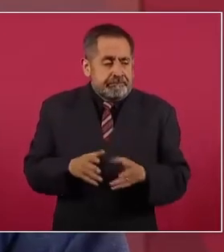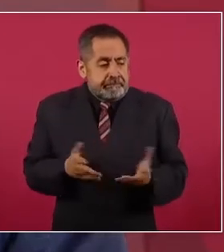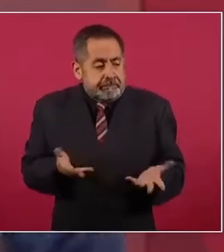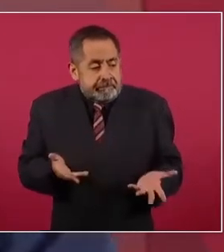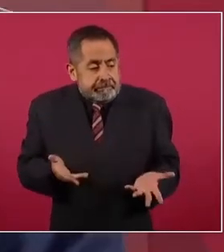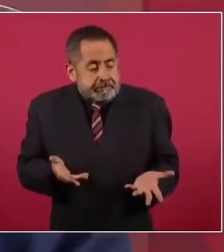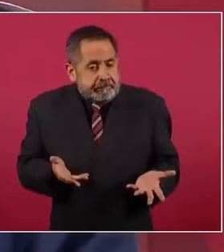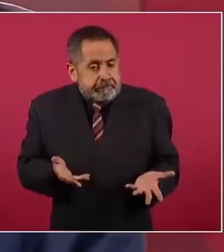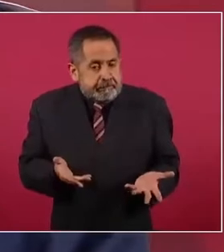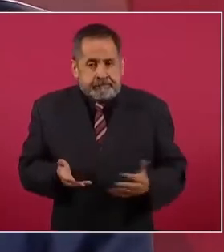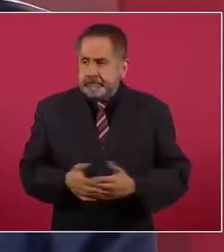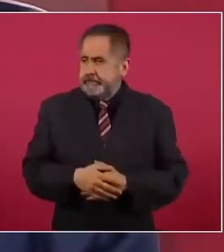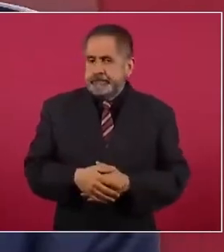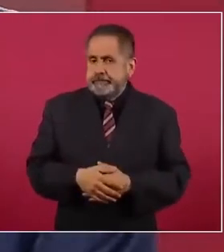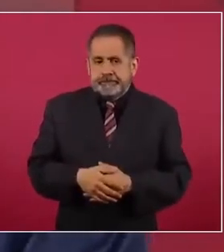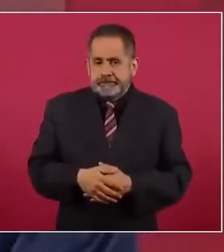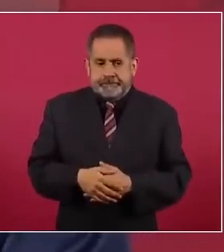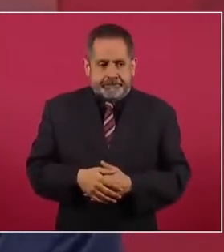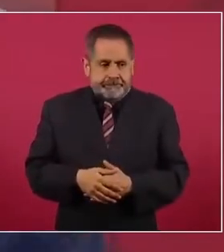¿Por qué no